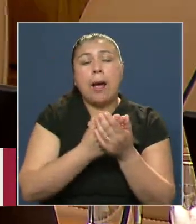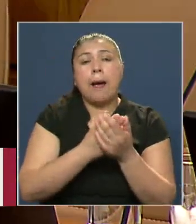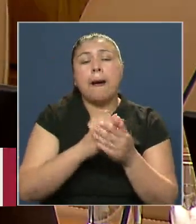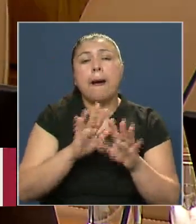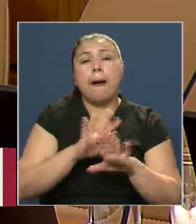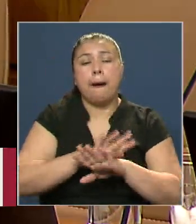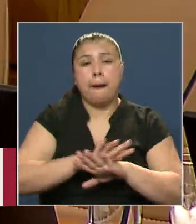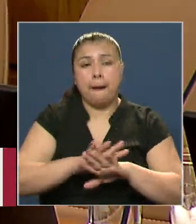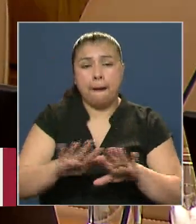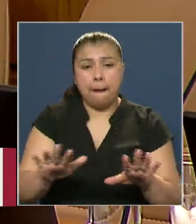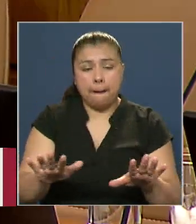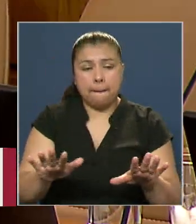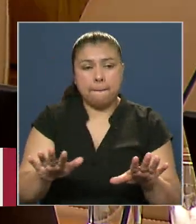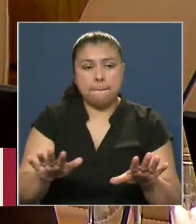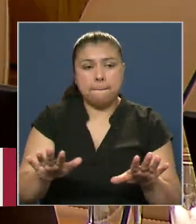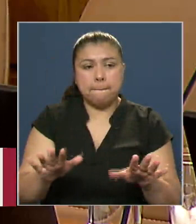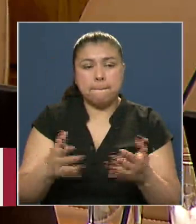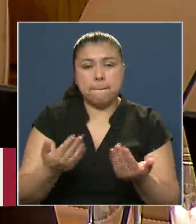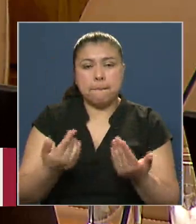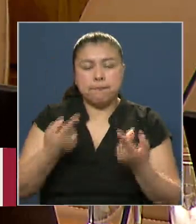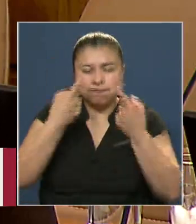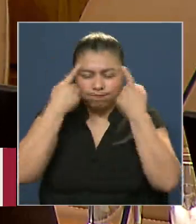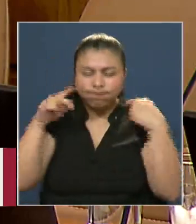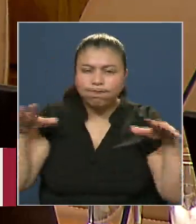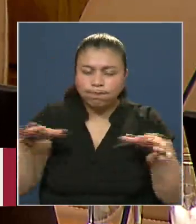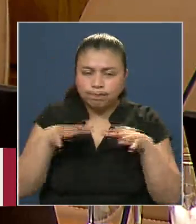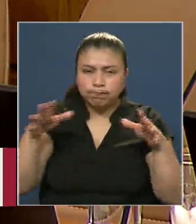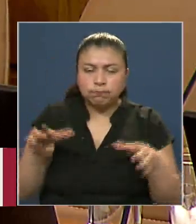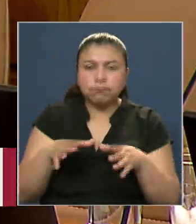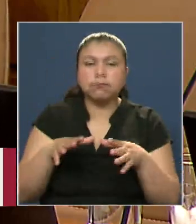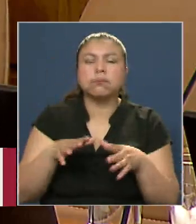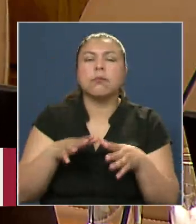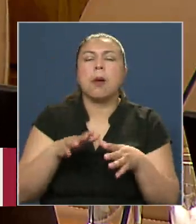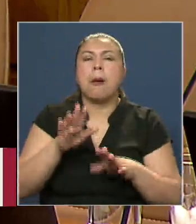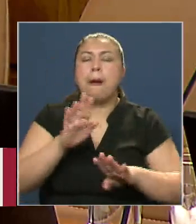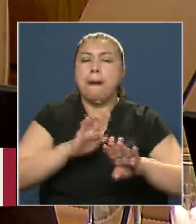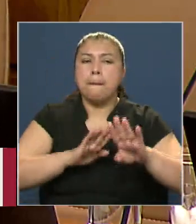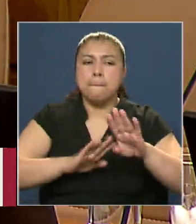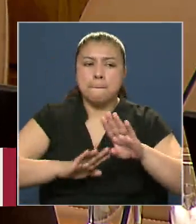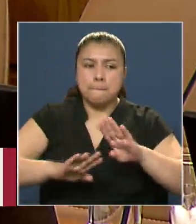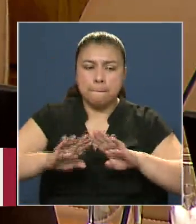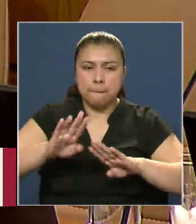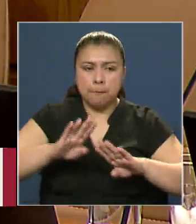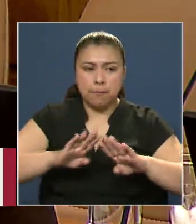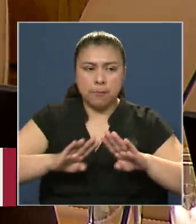estabilidad, requiriendo un esfuerzo público especial para prevenir el